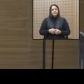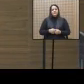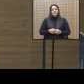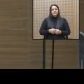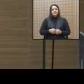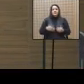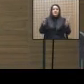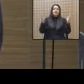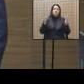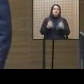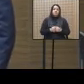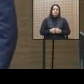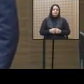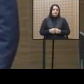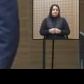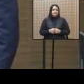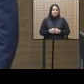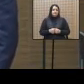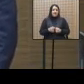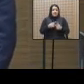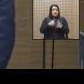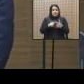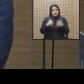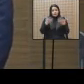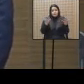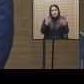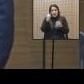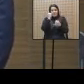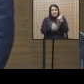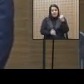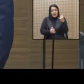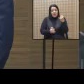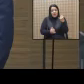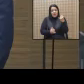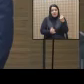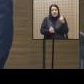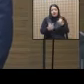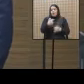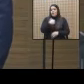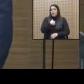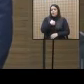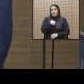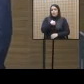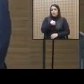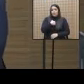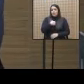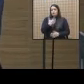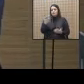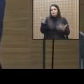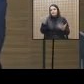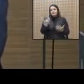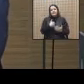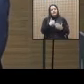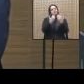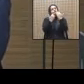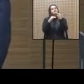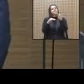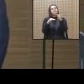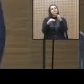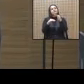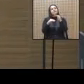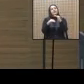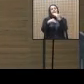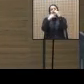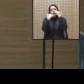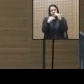¿De ahí? Y entonces al final uno tiene límites. Los